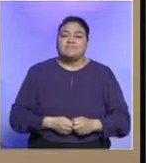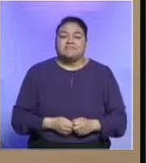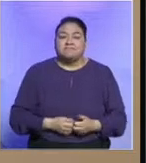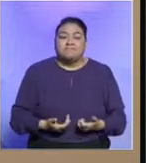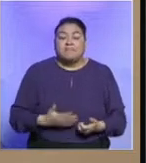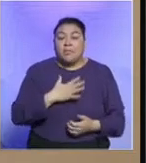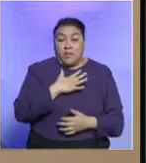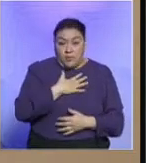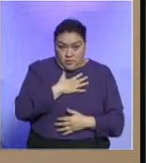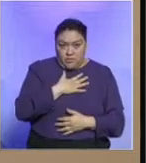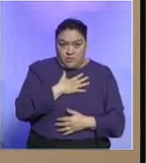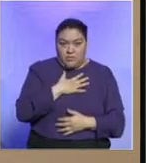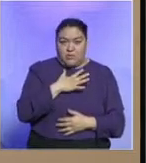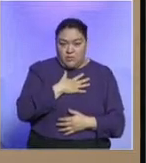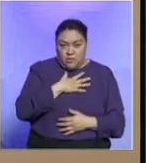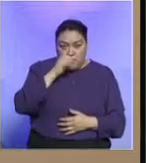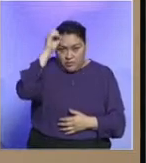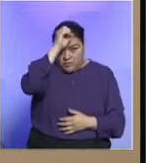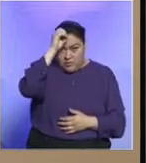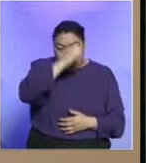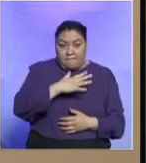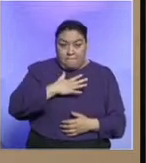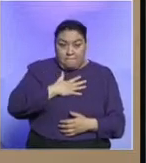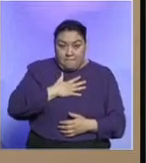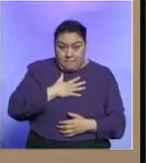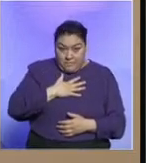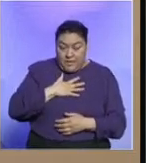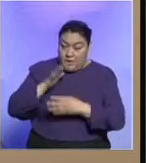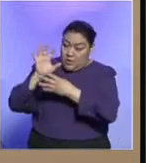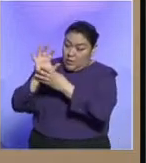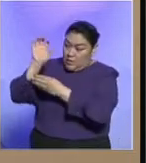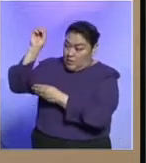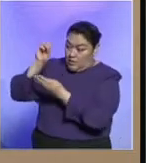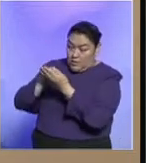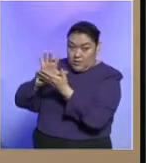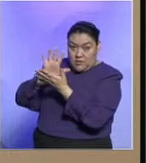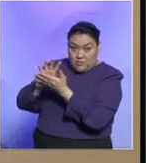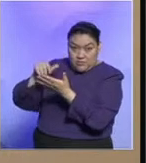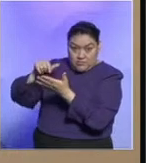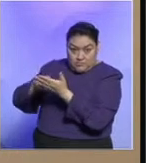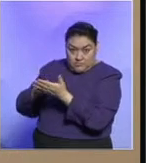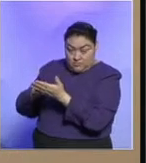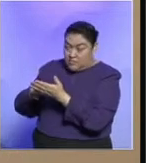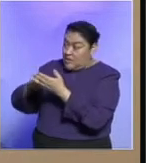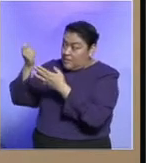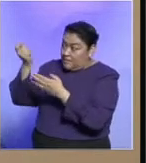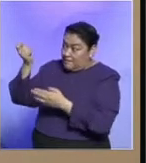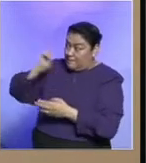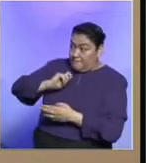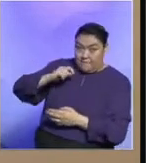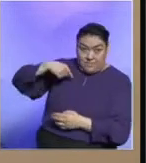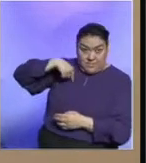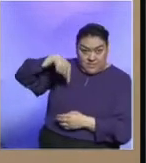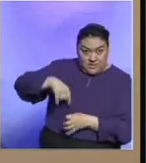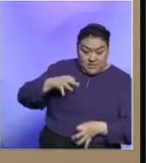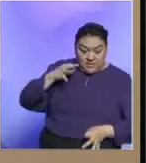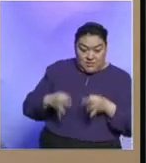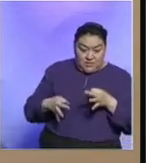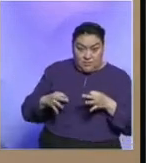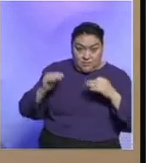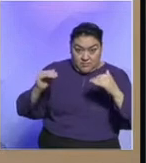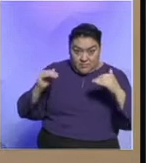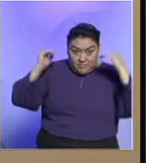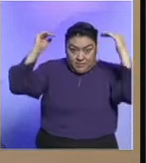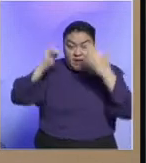En mi opinión, la función que nos confirió el poder revisor de la Constitución para